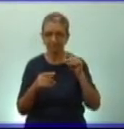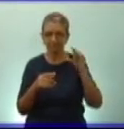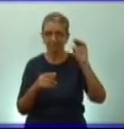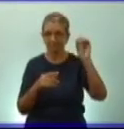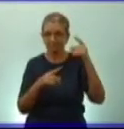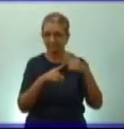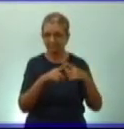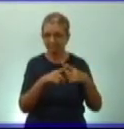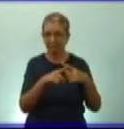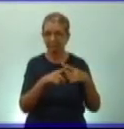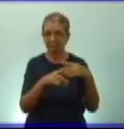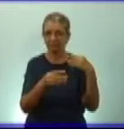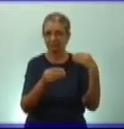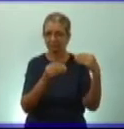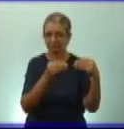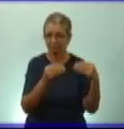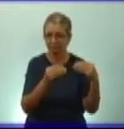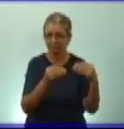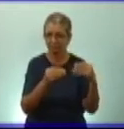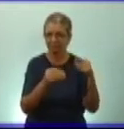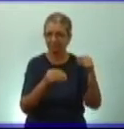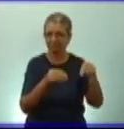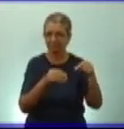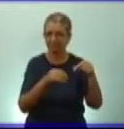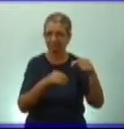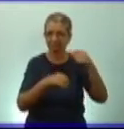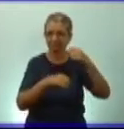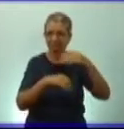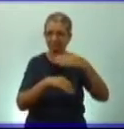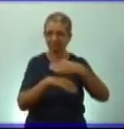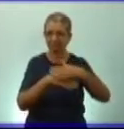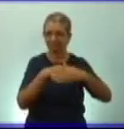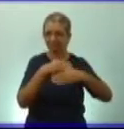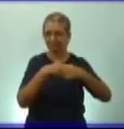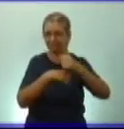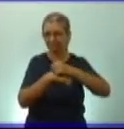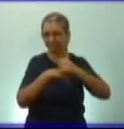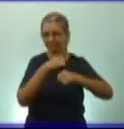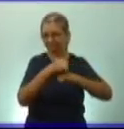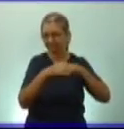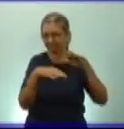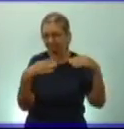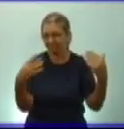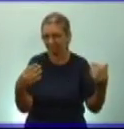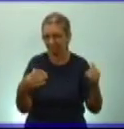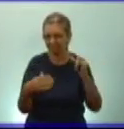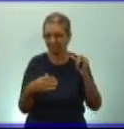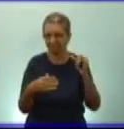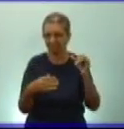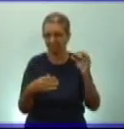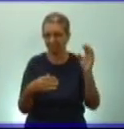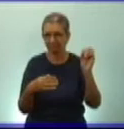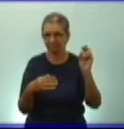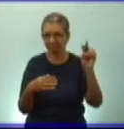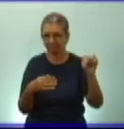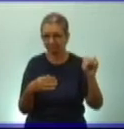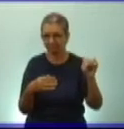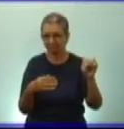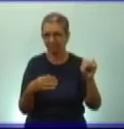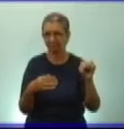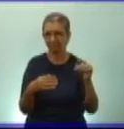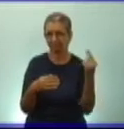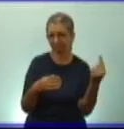por tanto tenemos que hablar que en su composición hay un ion níquel por cada ion